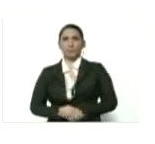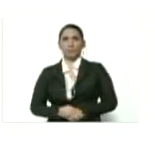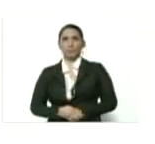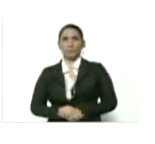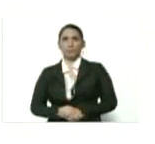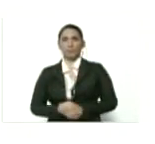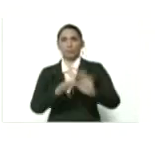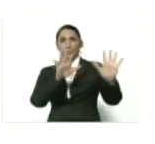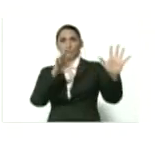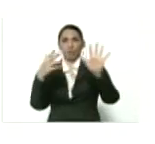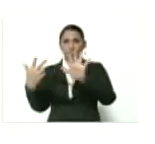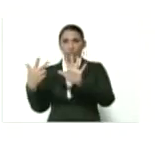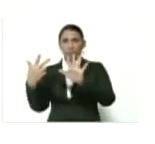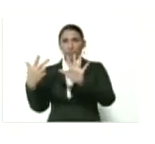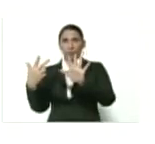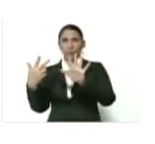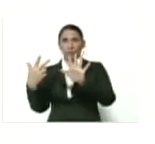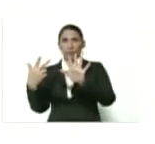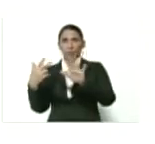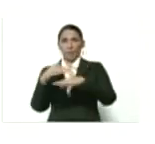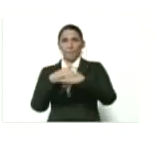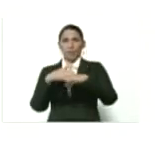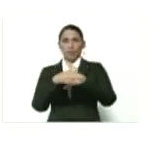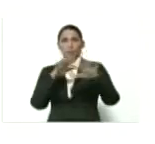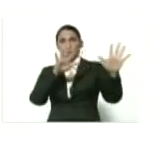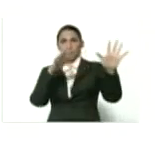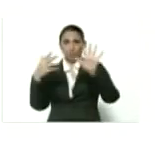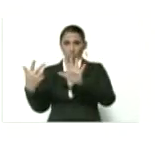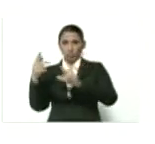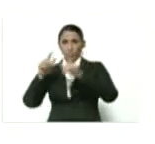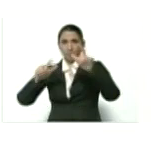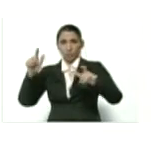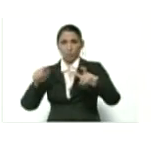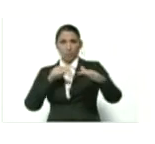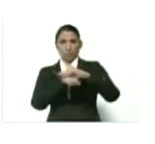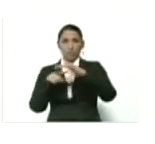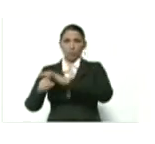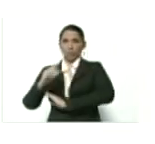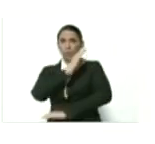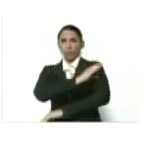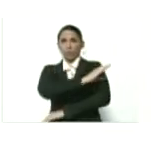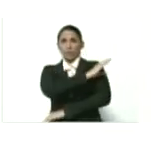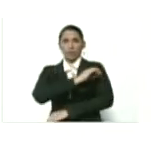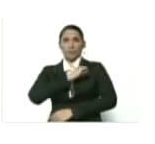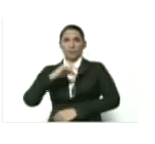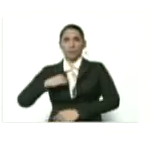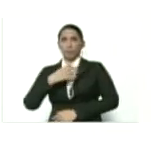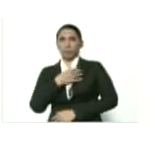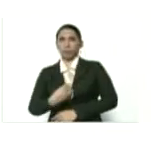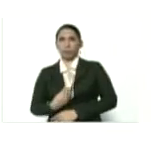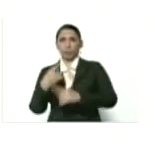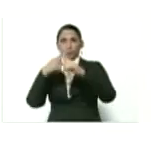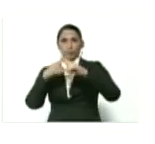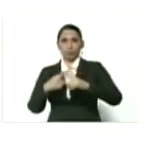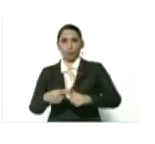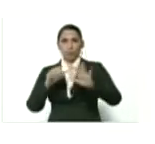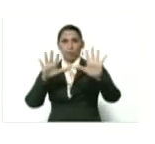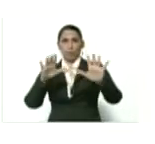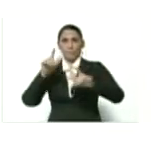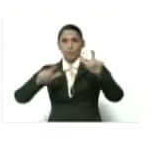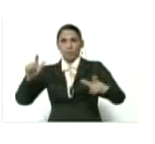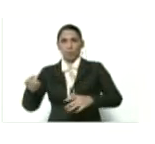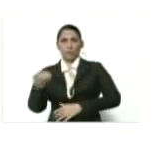el 18 pacientes están recluidos en clínicas privadas y, bueno, la lamentable cifra de